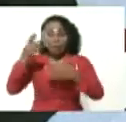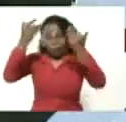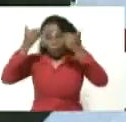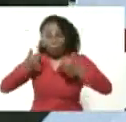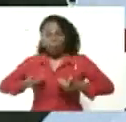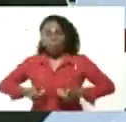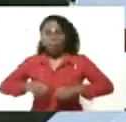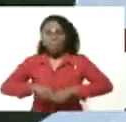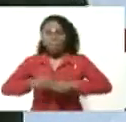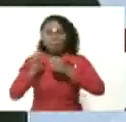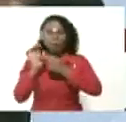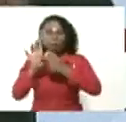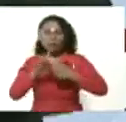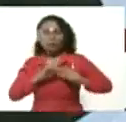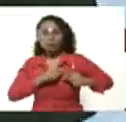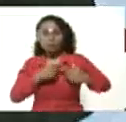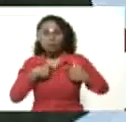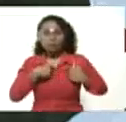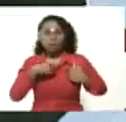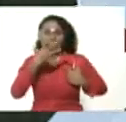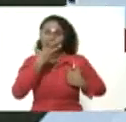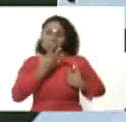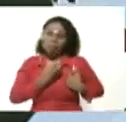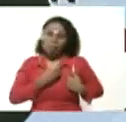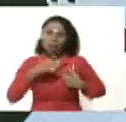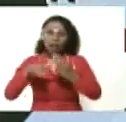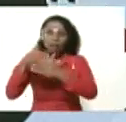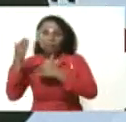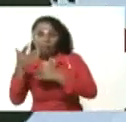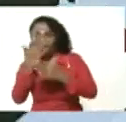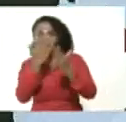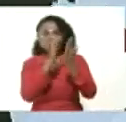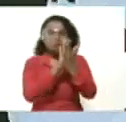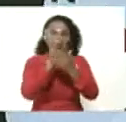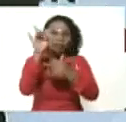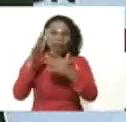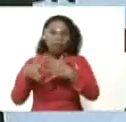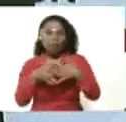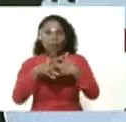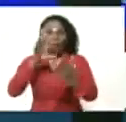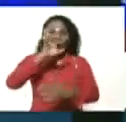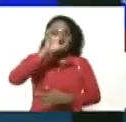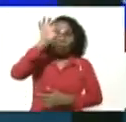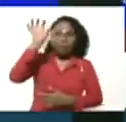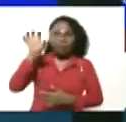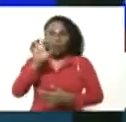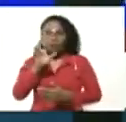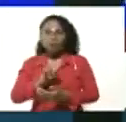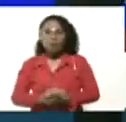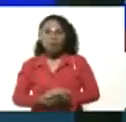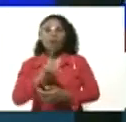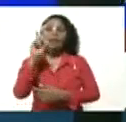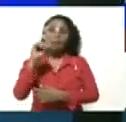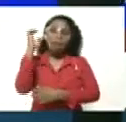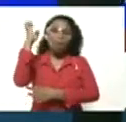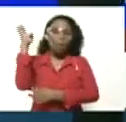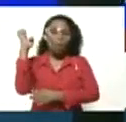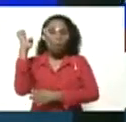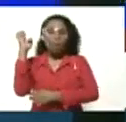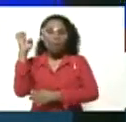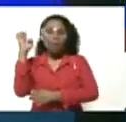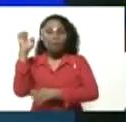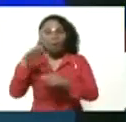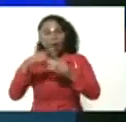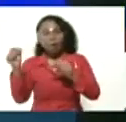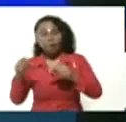que rompen el corazón en Detroit o en las afueras de Filadelfia. Y añado también a Europa, con un auge de la extrema